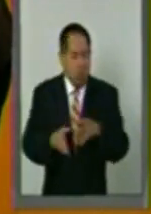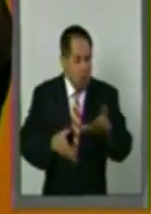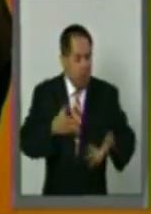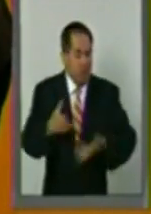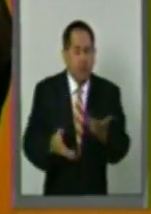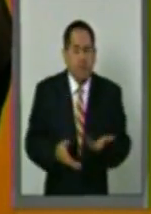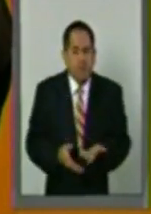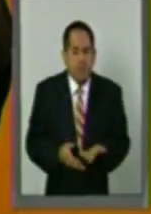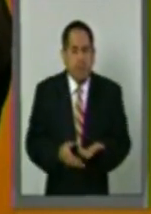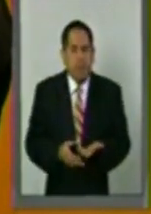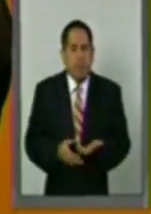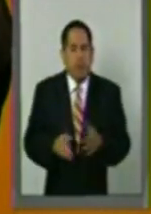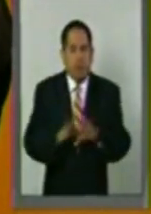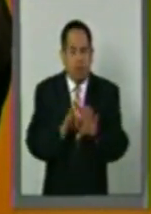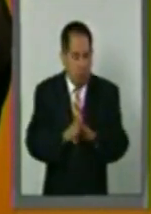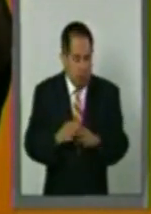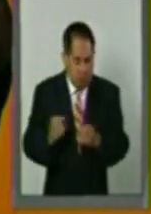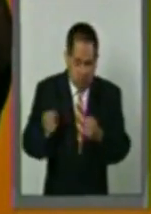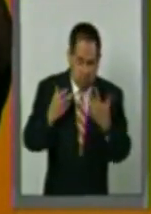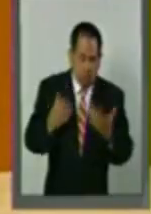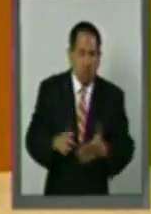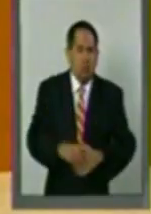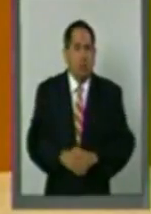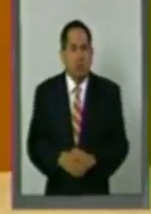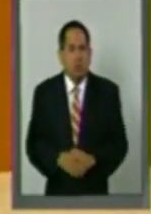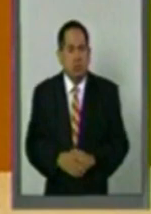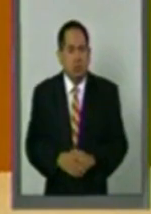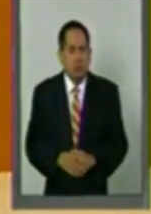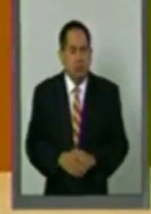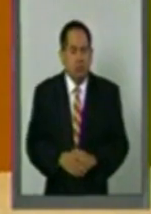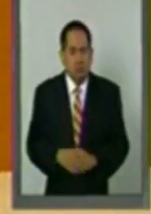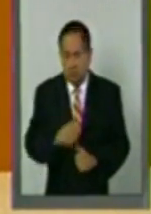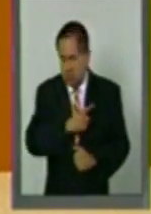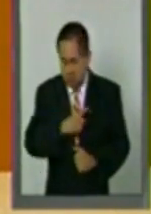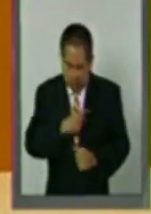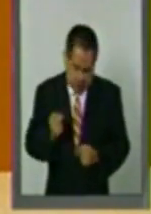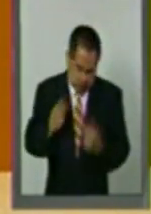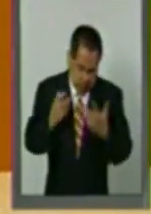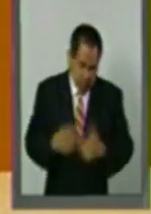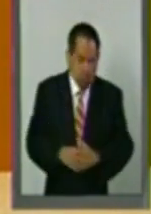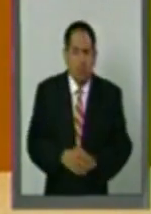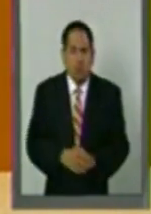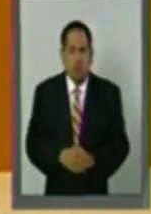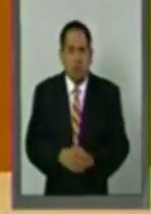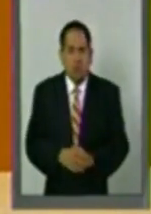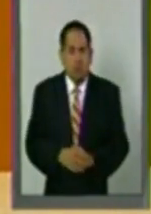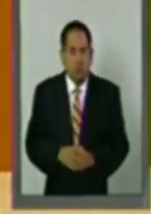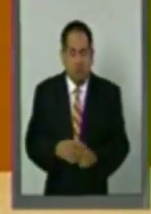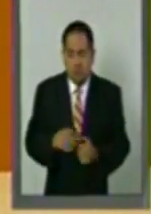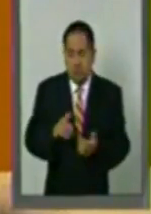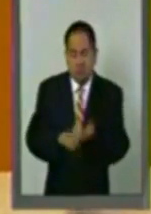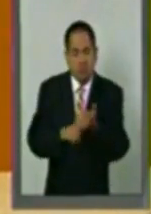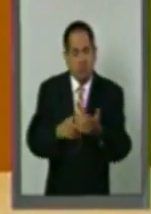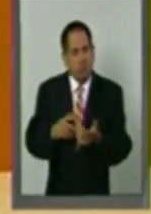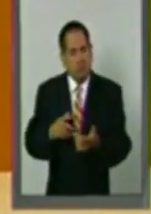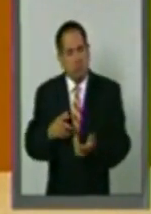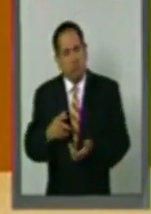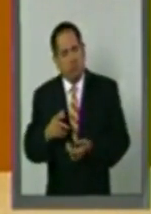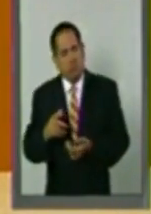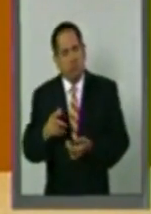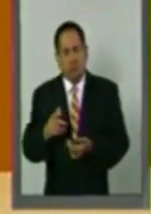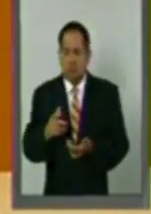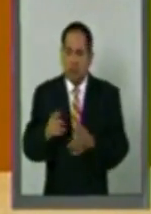los dejan a la deriva, los dejan solos. y a su suerte. Eso es algo que no